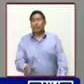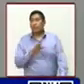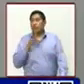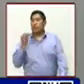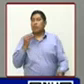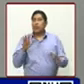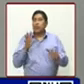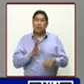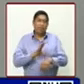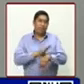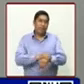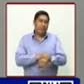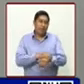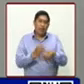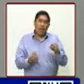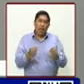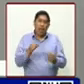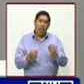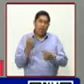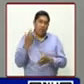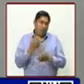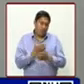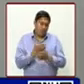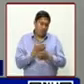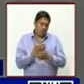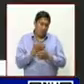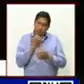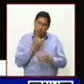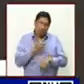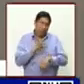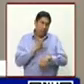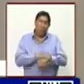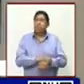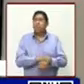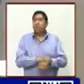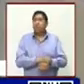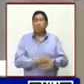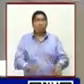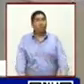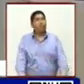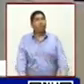Ya tenemos el vehículo y al dueño, que tenemos en calidad de arrestado.